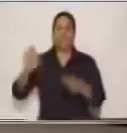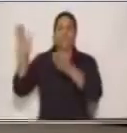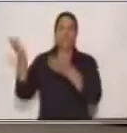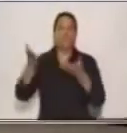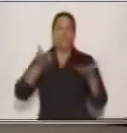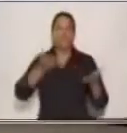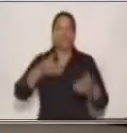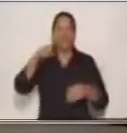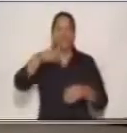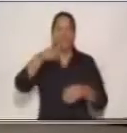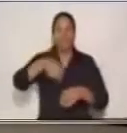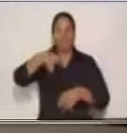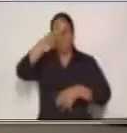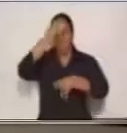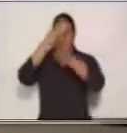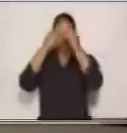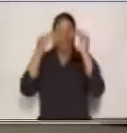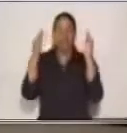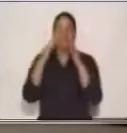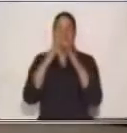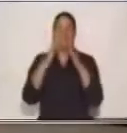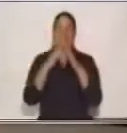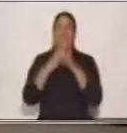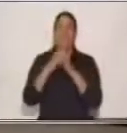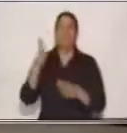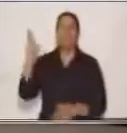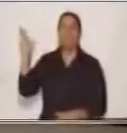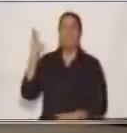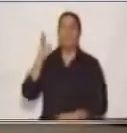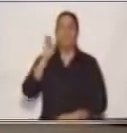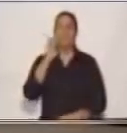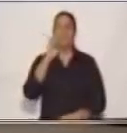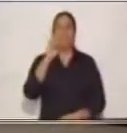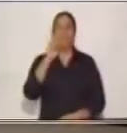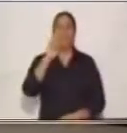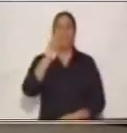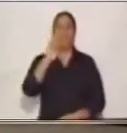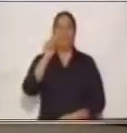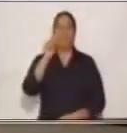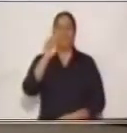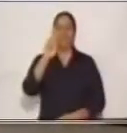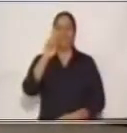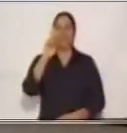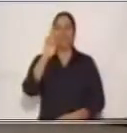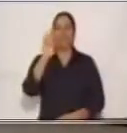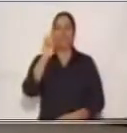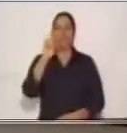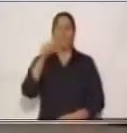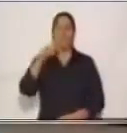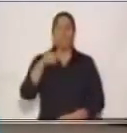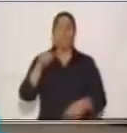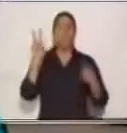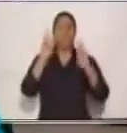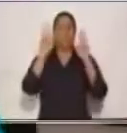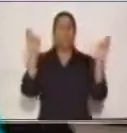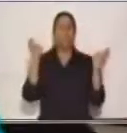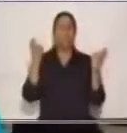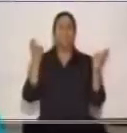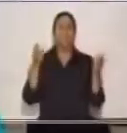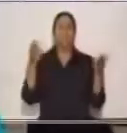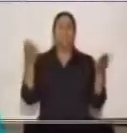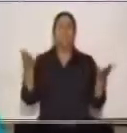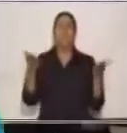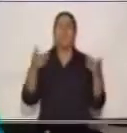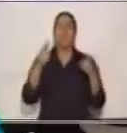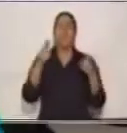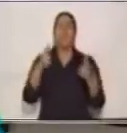Bienvenidos a este espacio educativo Aprendo en Casa. Soy Eduardo Satz y en esta oportunidad desarrollaré el tema La recreación